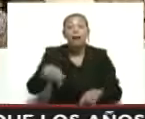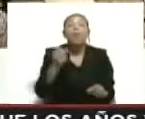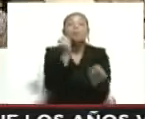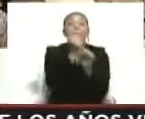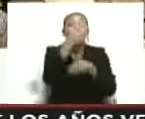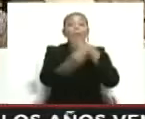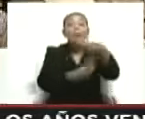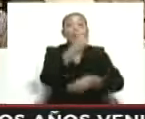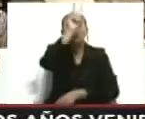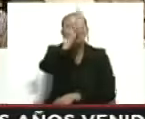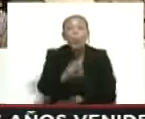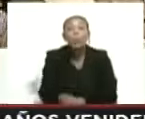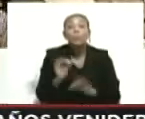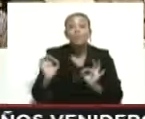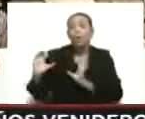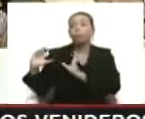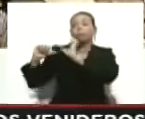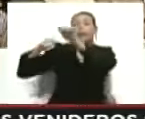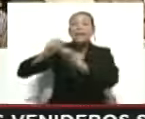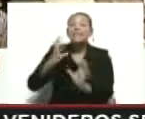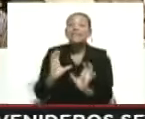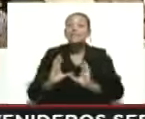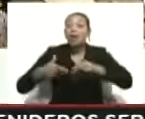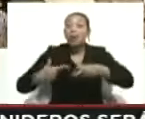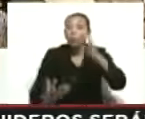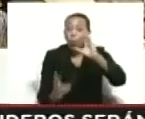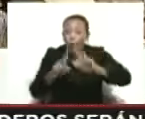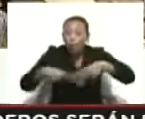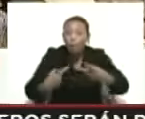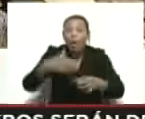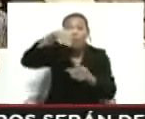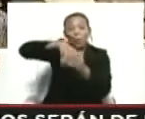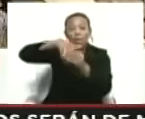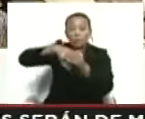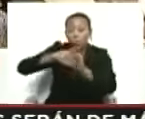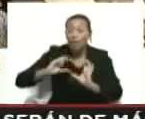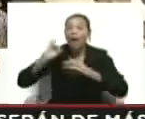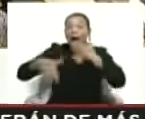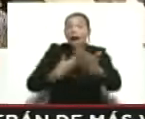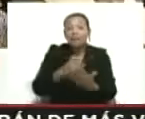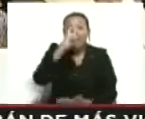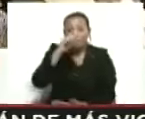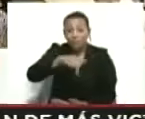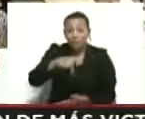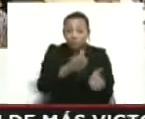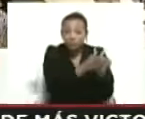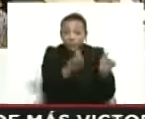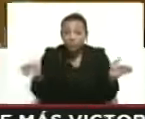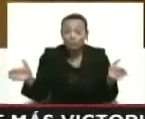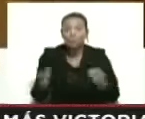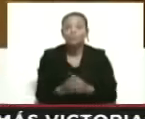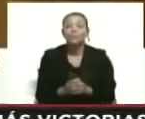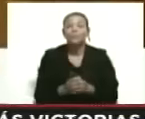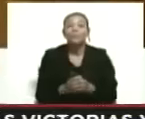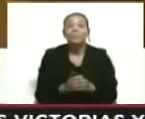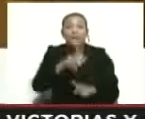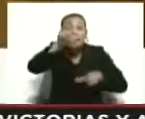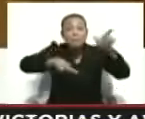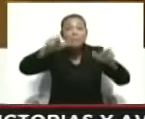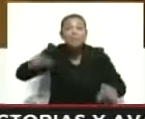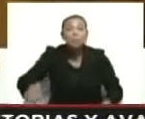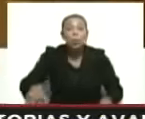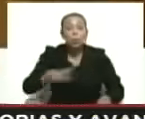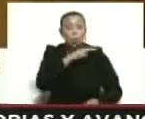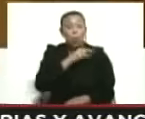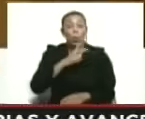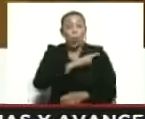trabajo que han venido haciendo por la paz, la tranquilidad de la patria. Y en la persona de nuestro